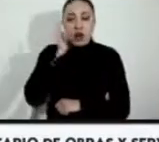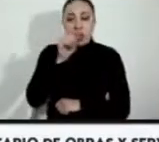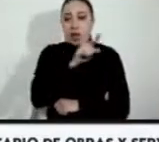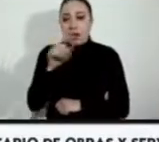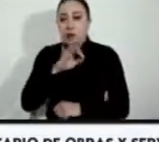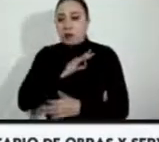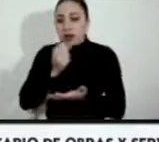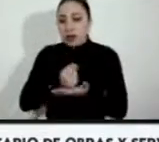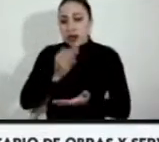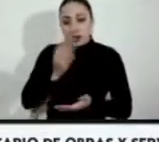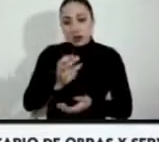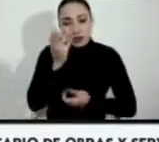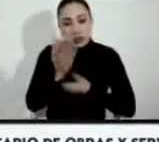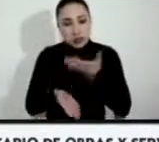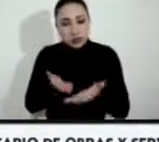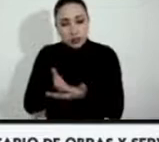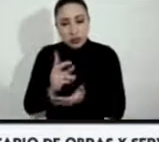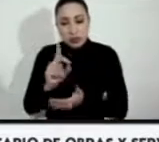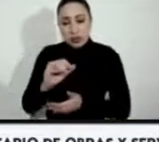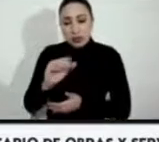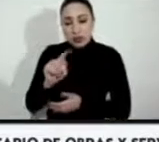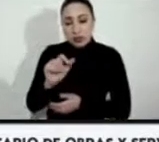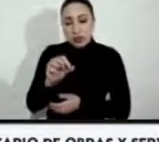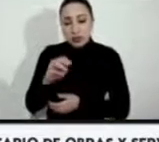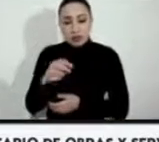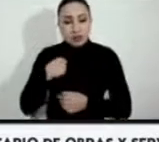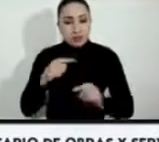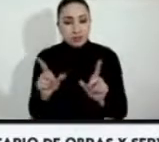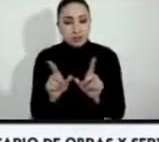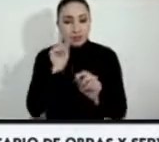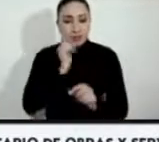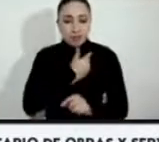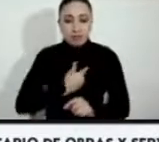este dictamen. Es cuanto, diputada presidenta. Gracias.